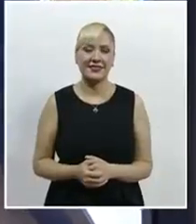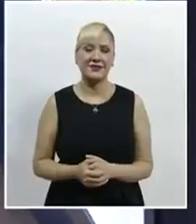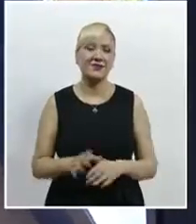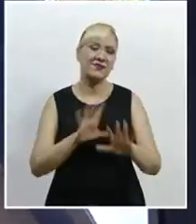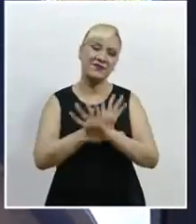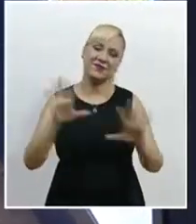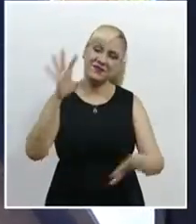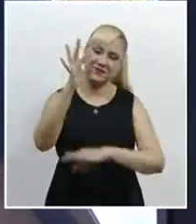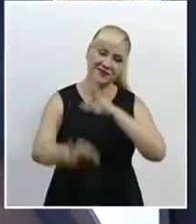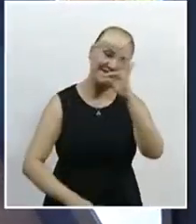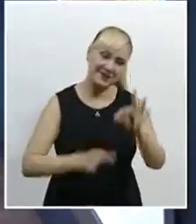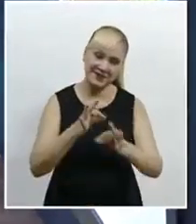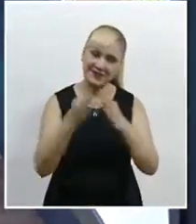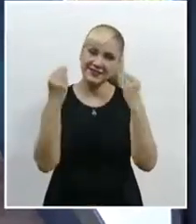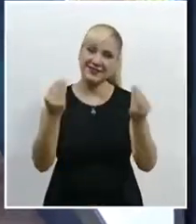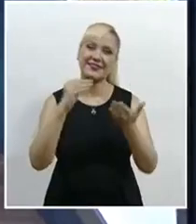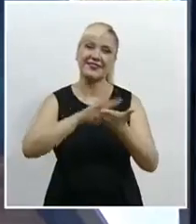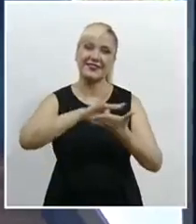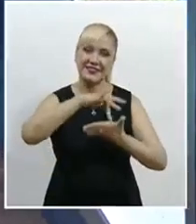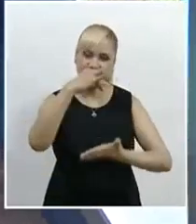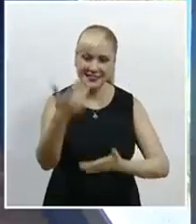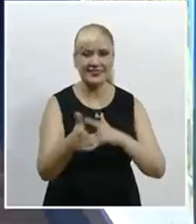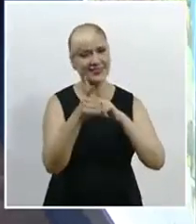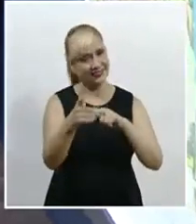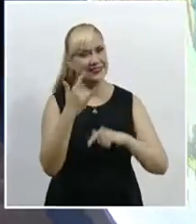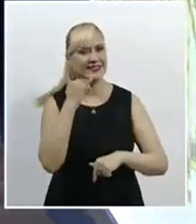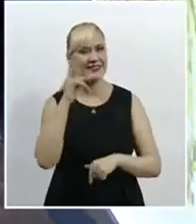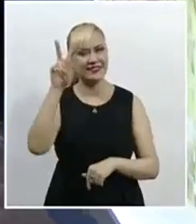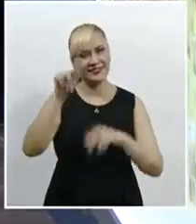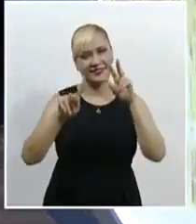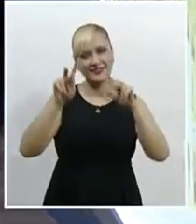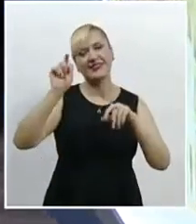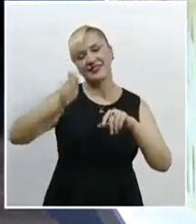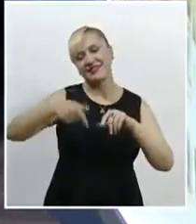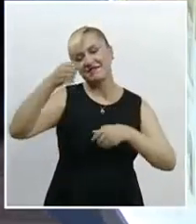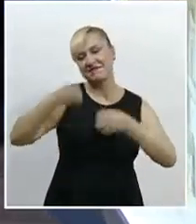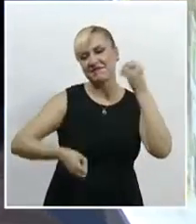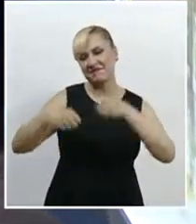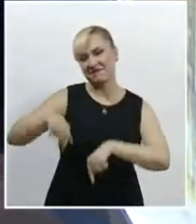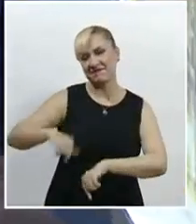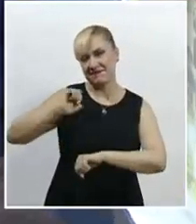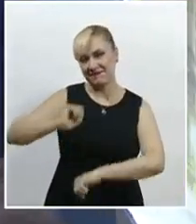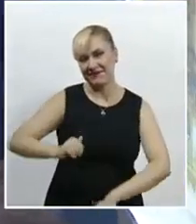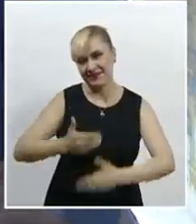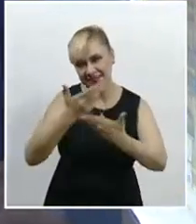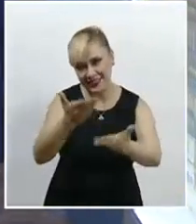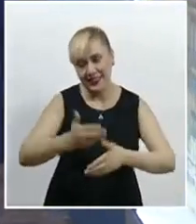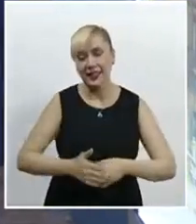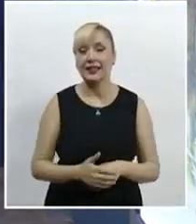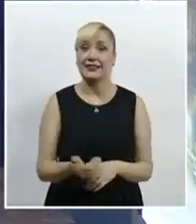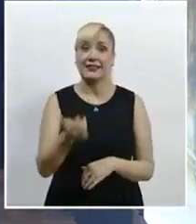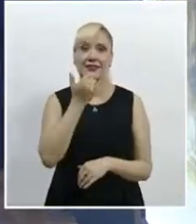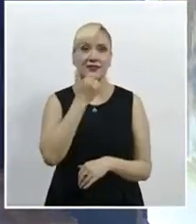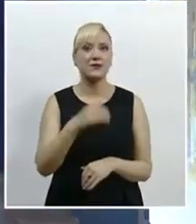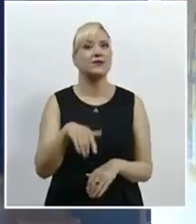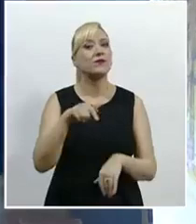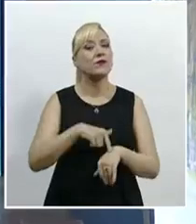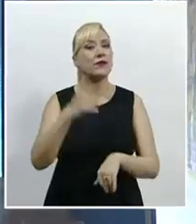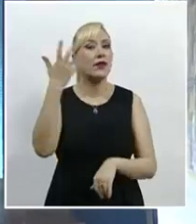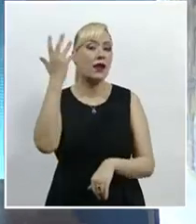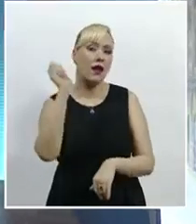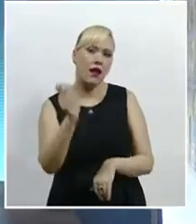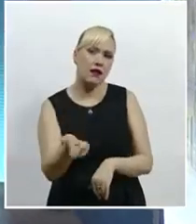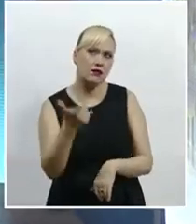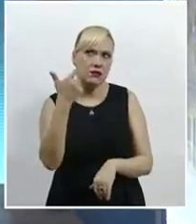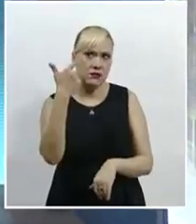Así concluimos esta emisión. Lo invito a mantenerse en la señal del canal del Poder Judicial de la Federación. No se pierda a las 19:30 horas nuestro